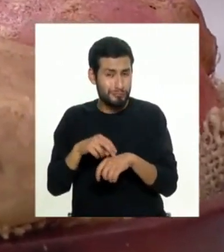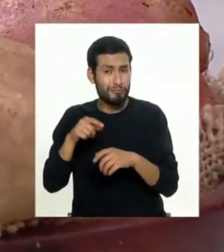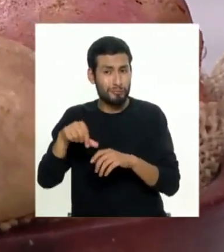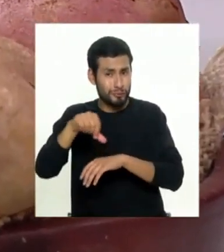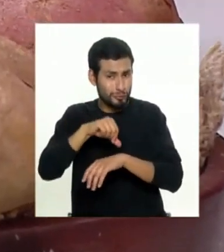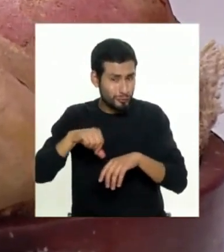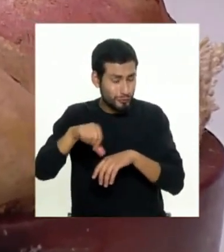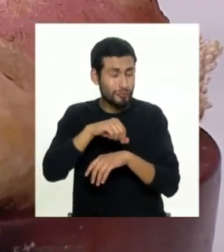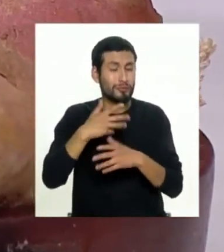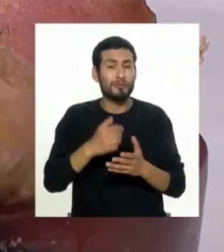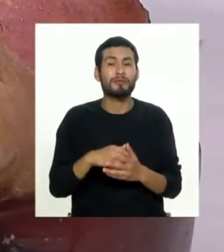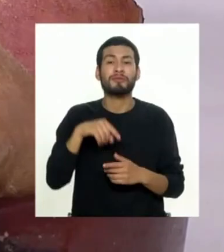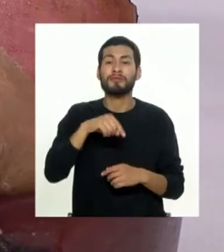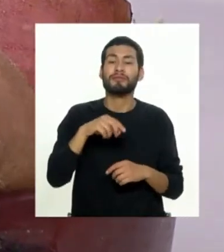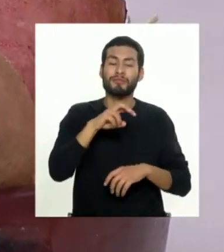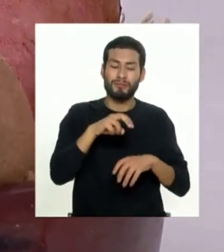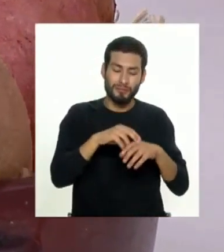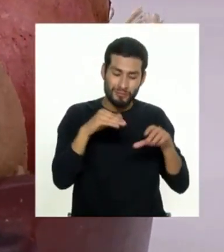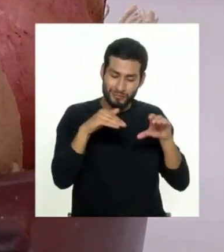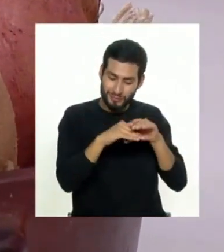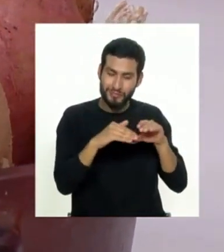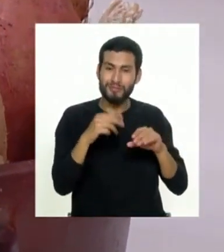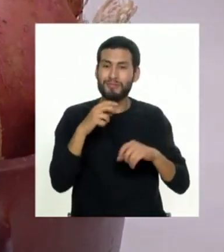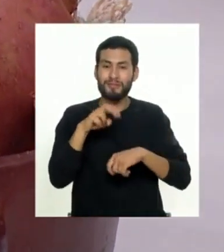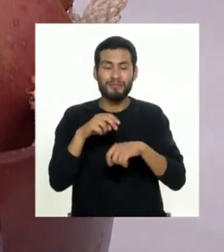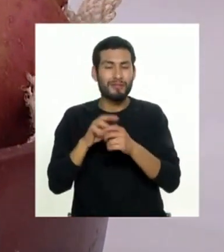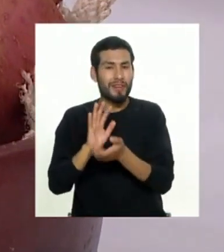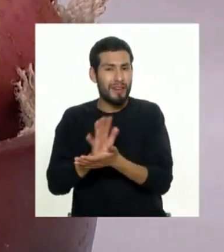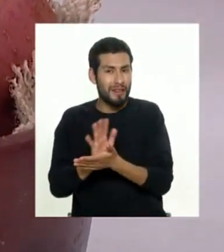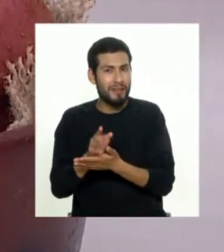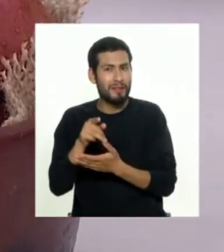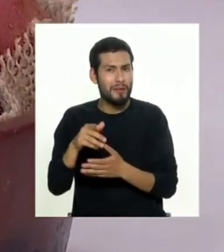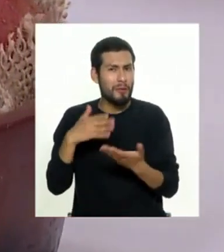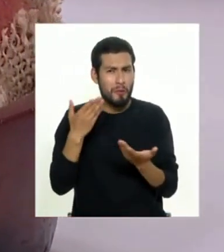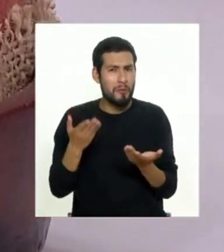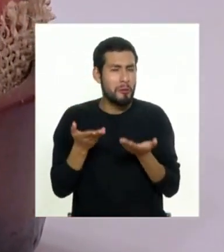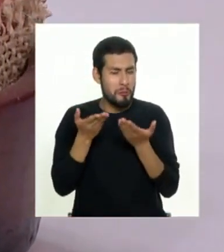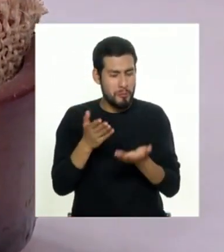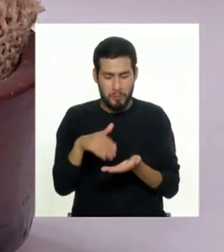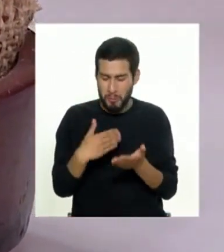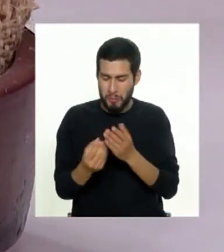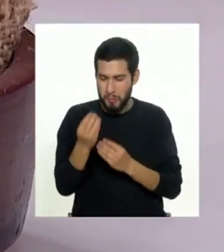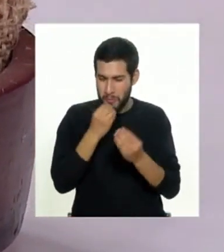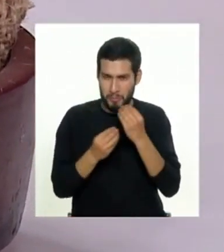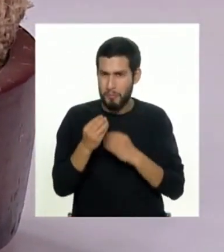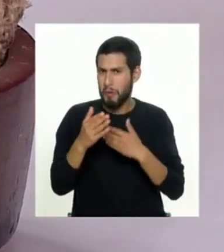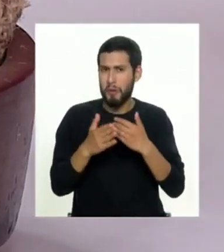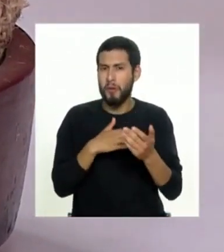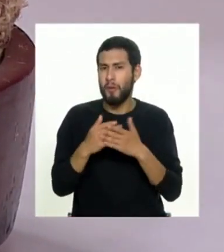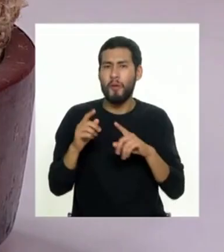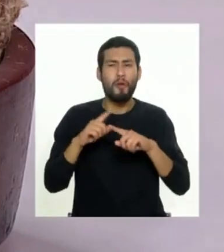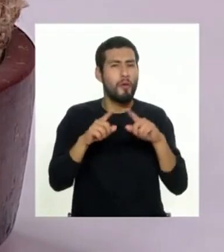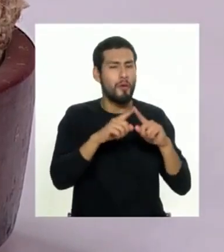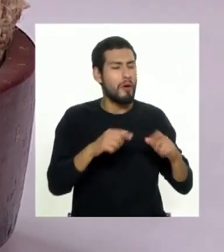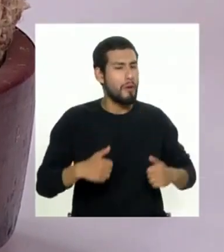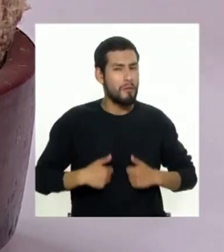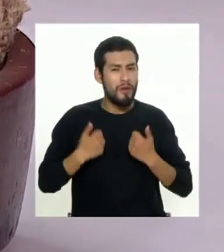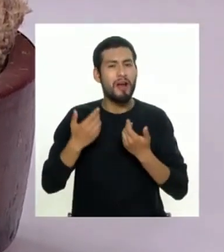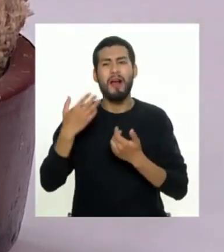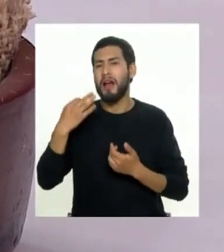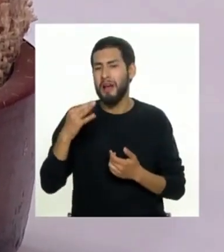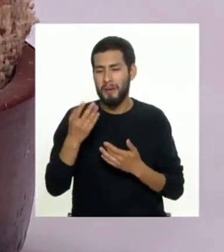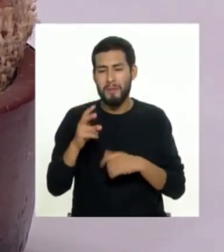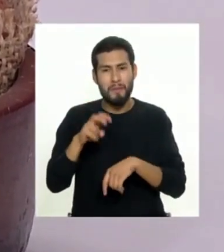rellena o una papita con queso son realmente potajes que todos anhelamos. no importa dónde vivamos, siempre está presente